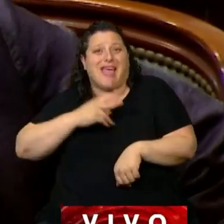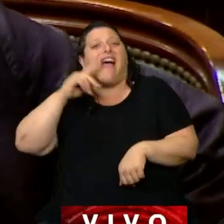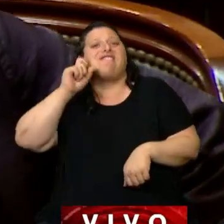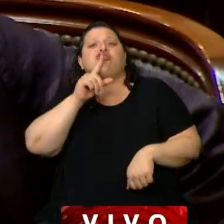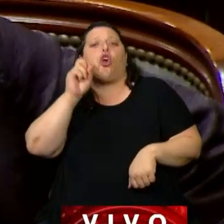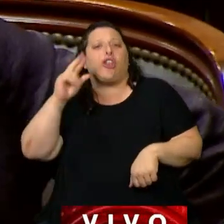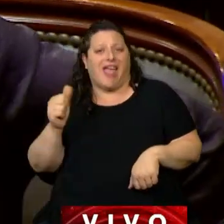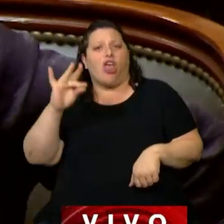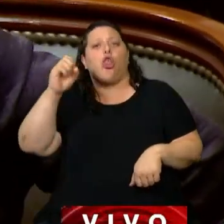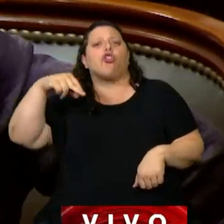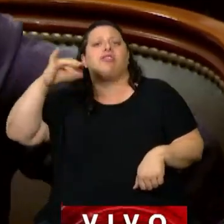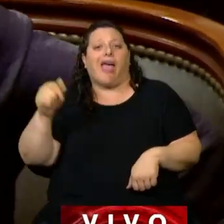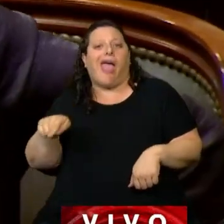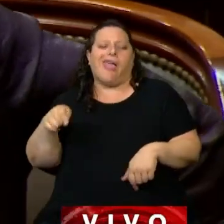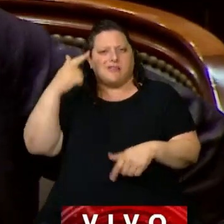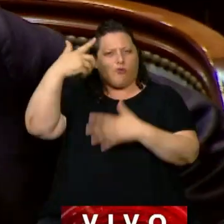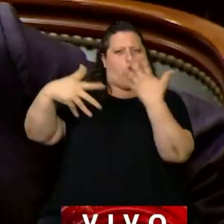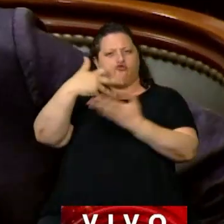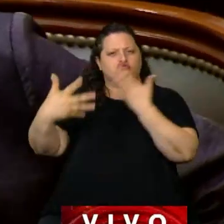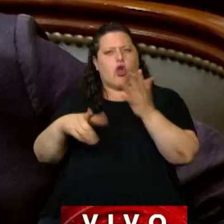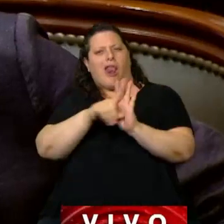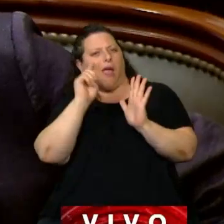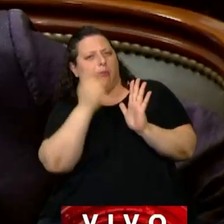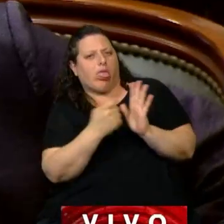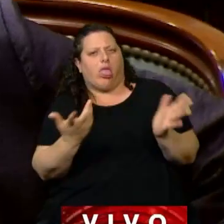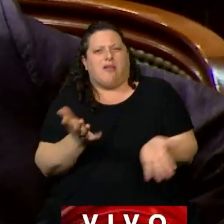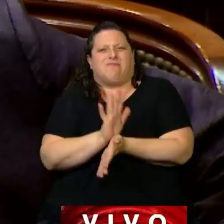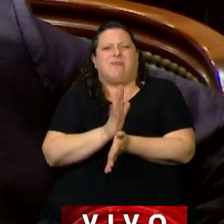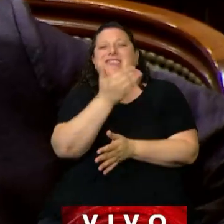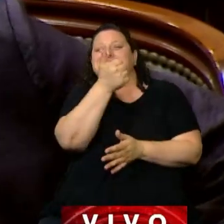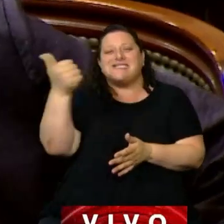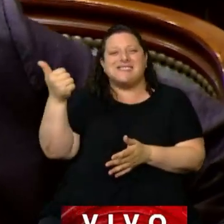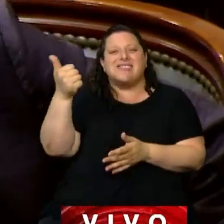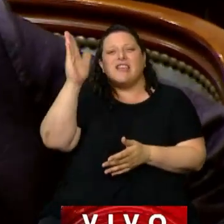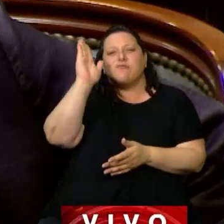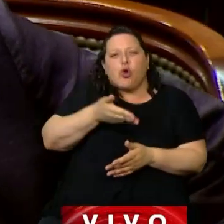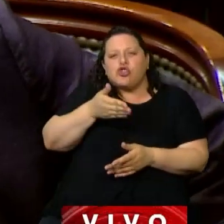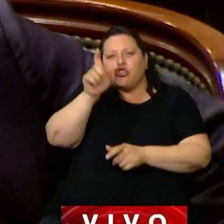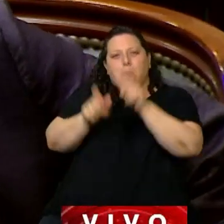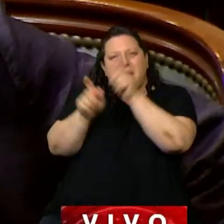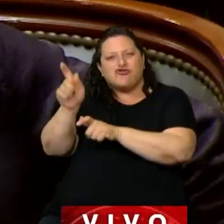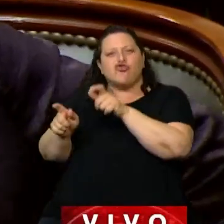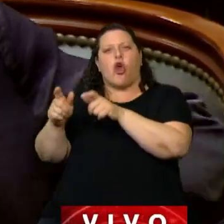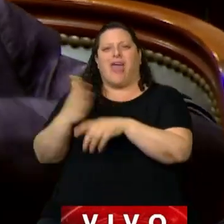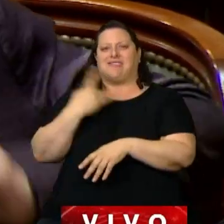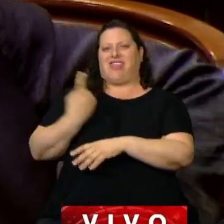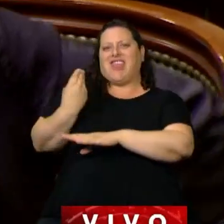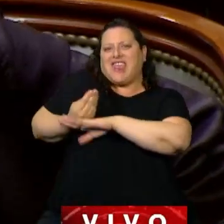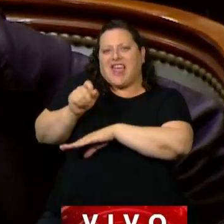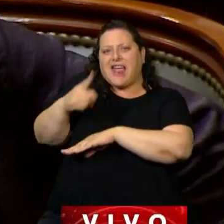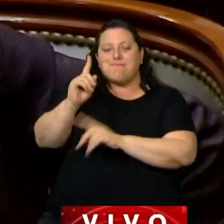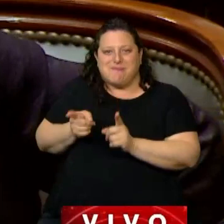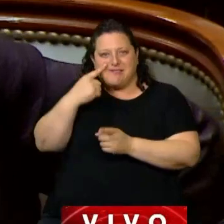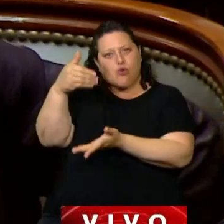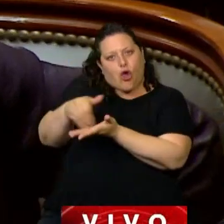la confusión de violar la ley y el 66% de las personas que han dirigido ese instituto creados hace 27 años 26 de